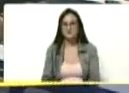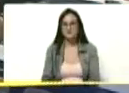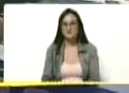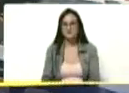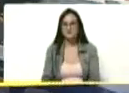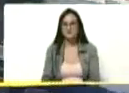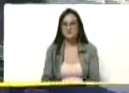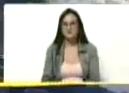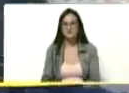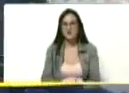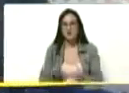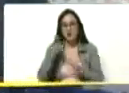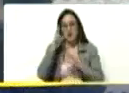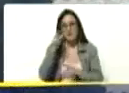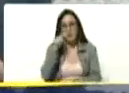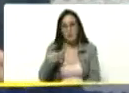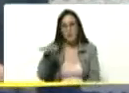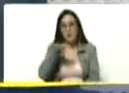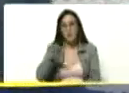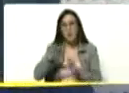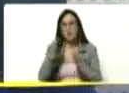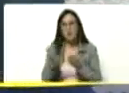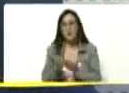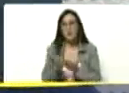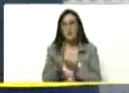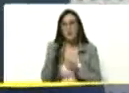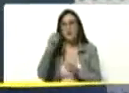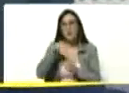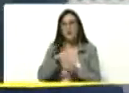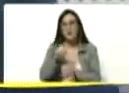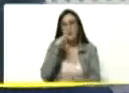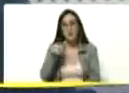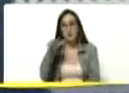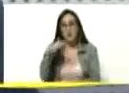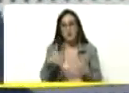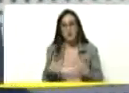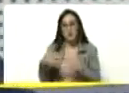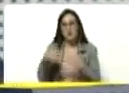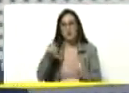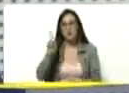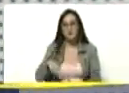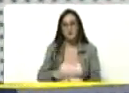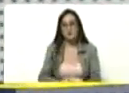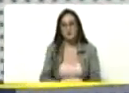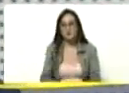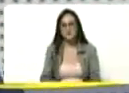se ha ganado el respeto de los pueblos del mundo, incluyendo del pueblo norteamericano.